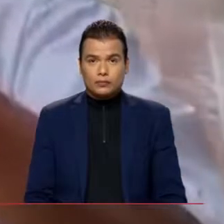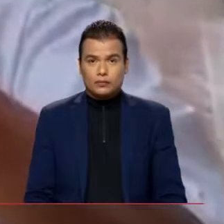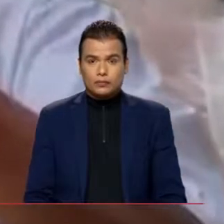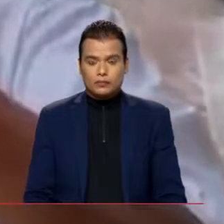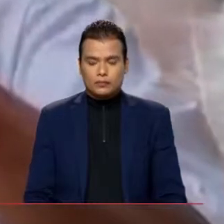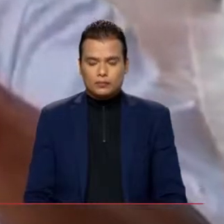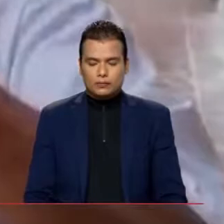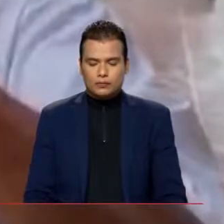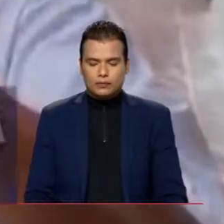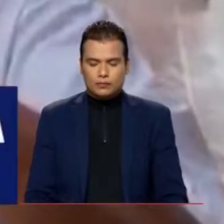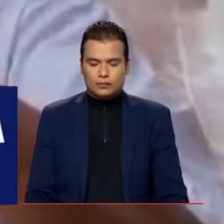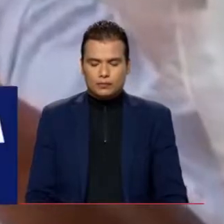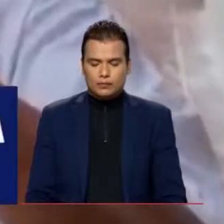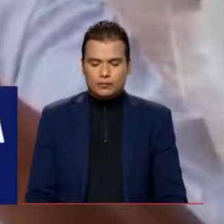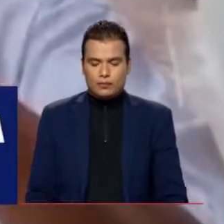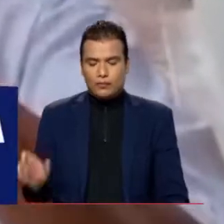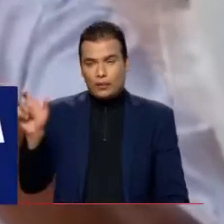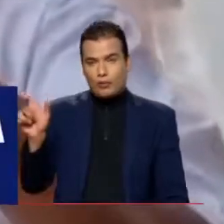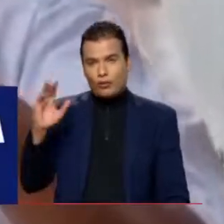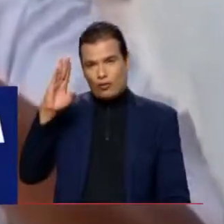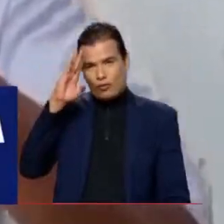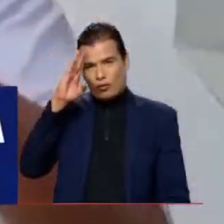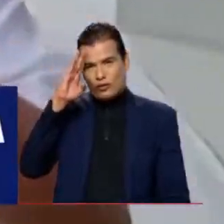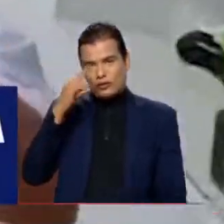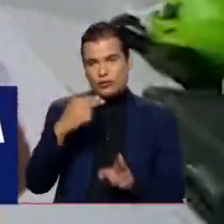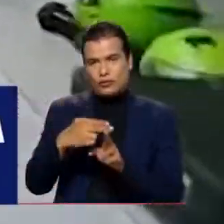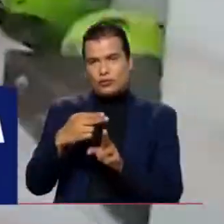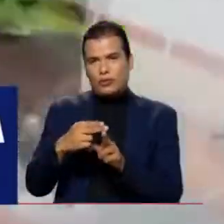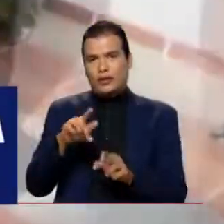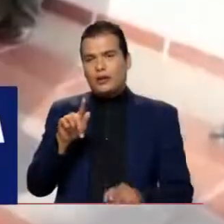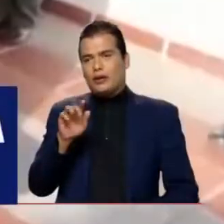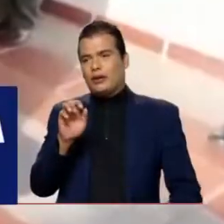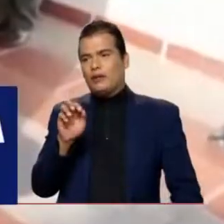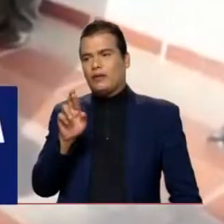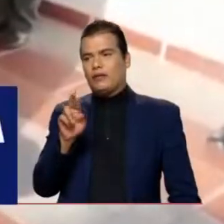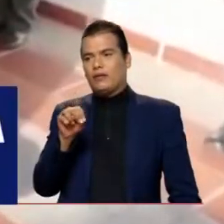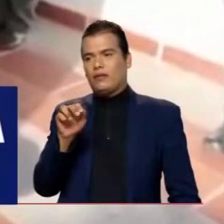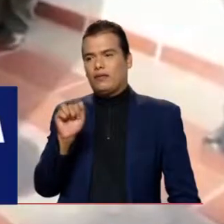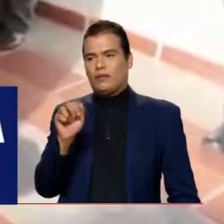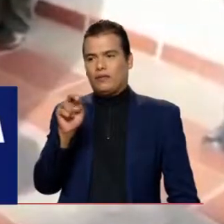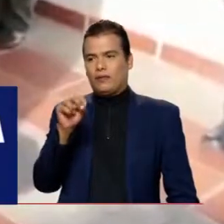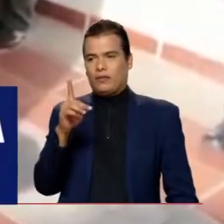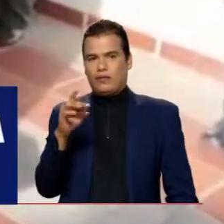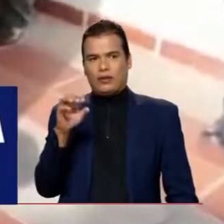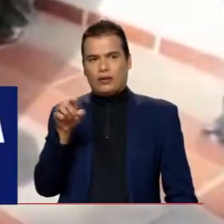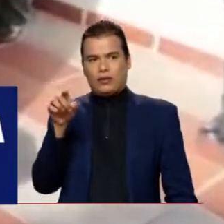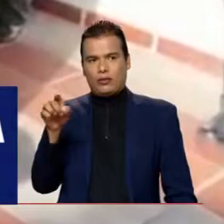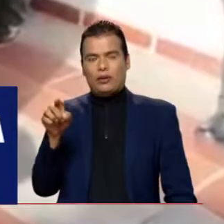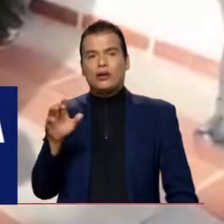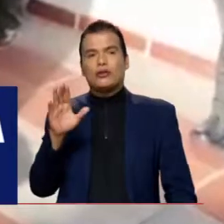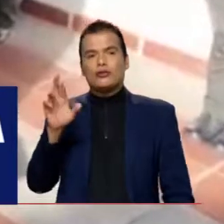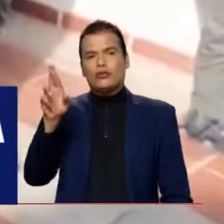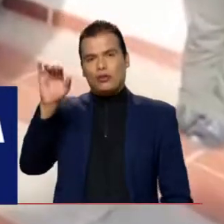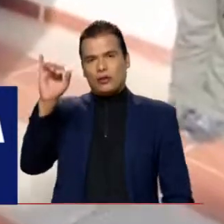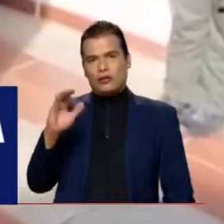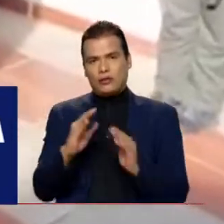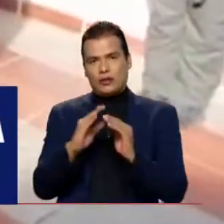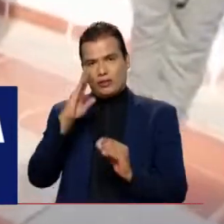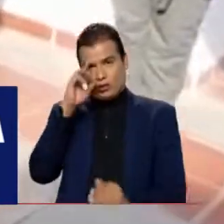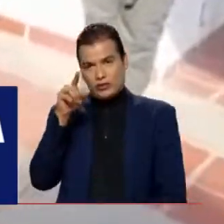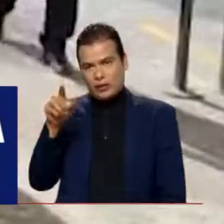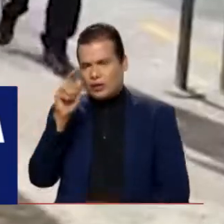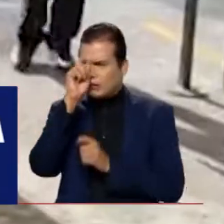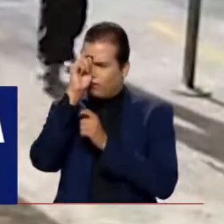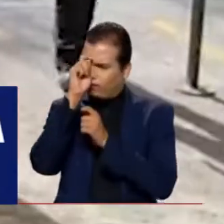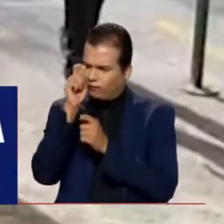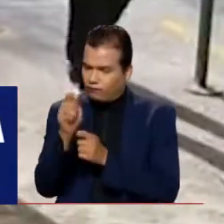sentido homenaje se le rindió al intendente de la policía, Fernando Rodríguez, de 39 años, en la estación de Roldanillo. Este